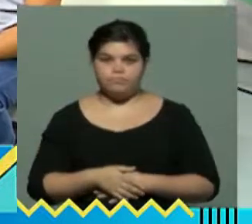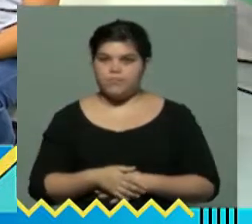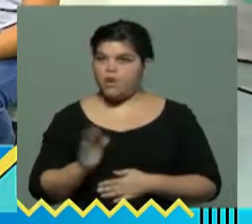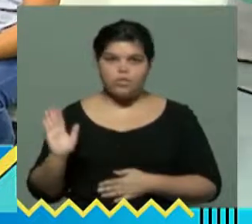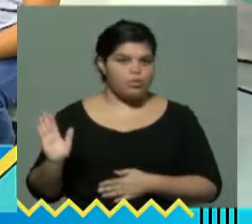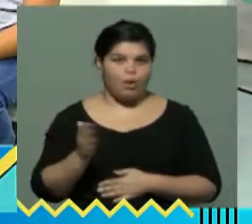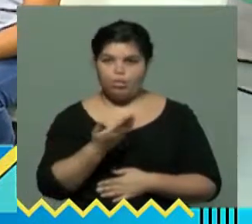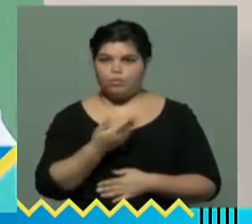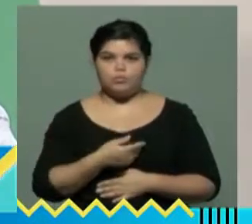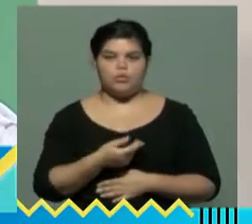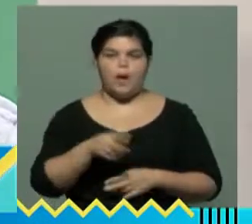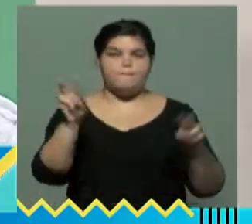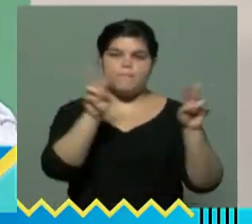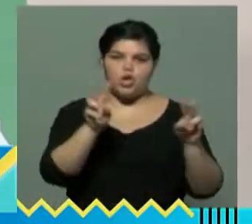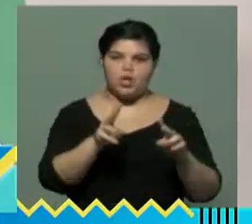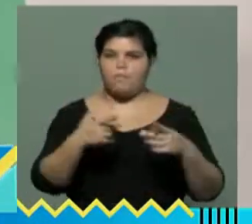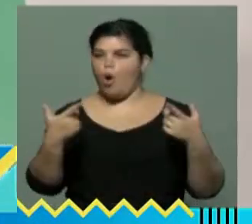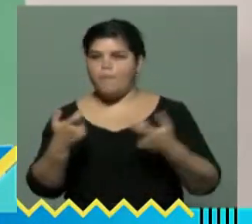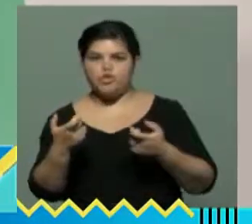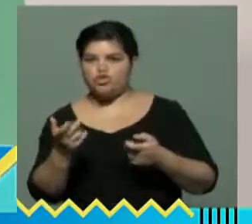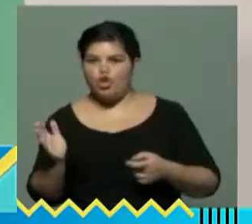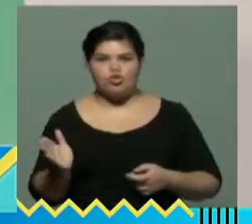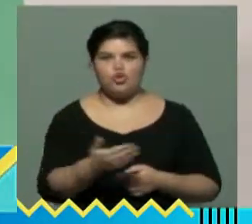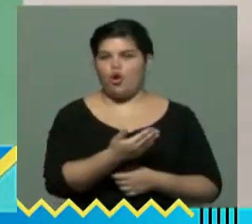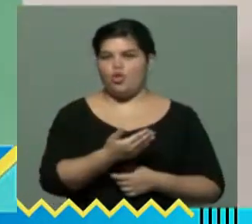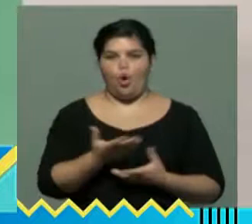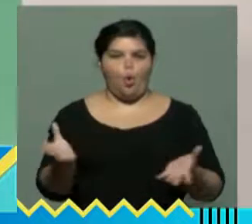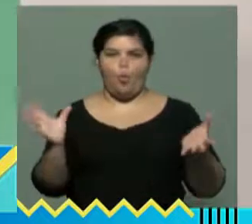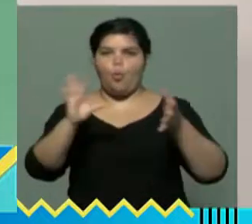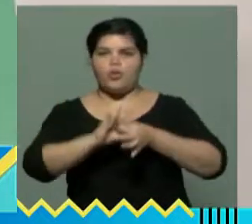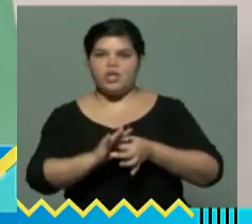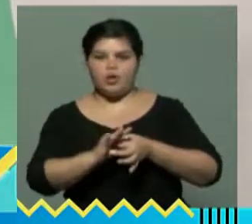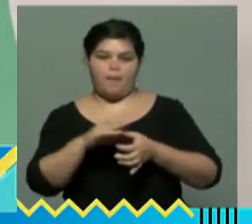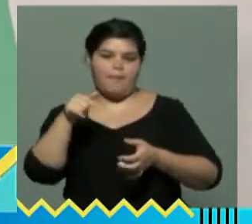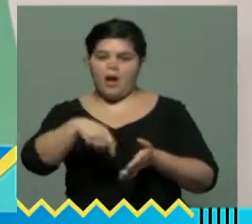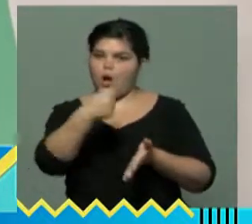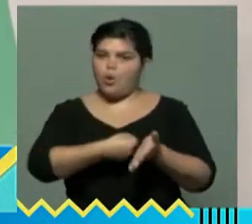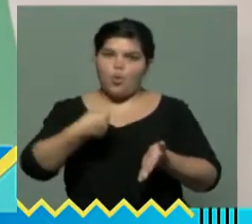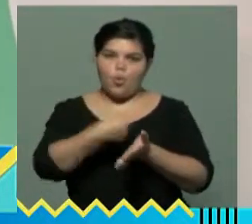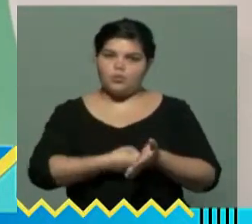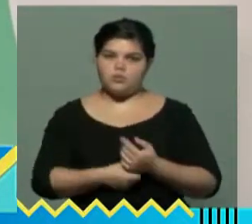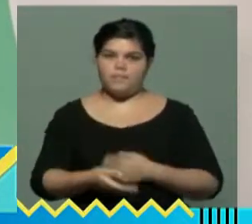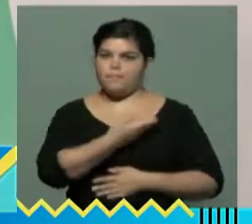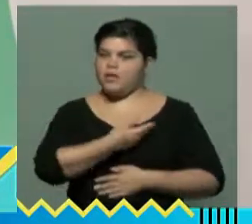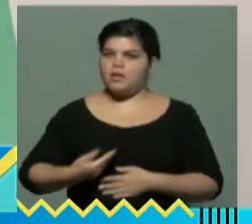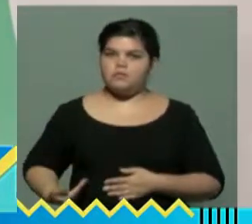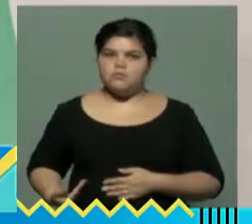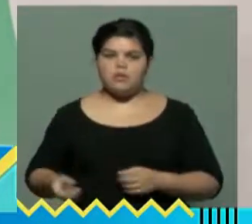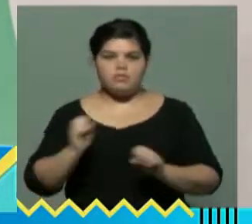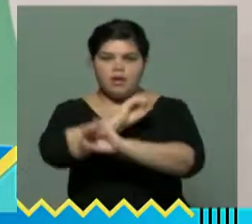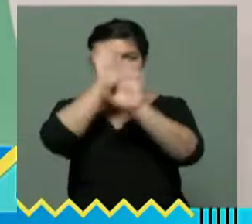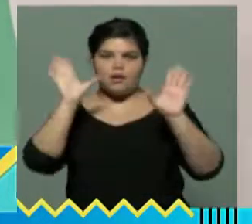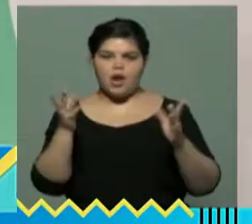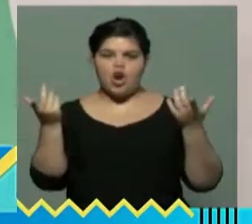tenemos peronismo, de oposición, tenemos que estar unidos para afrontar esto. Nuestro presidente fue muy claro en el inicio de la Asamblea